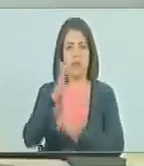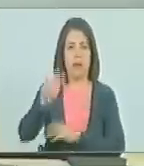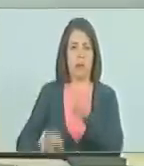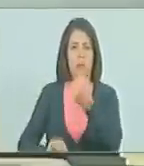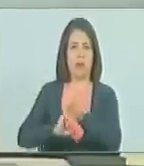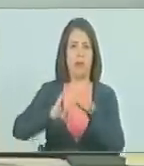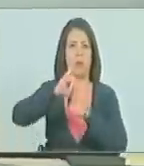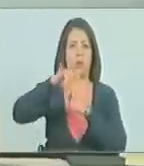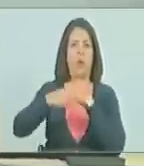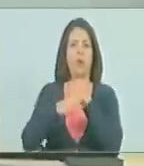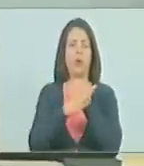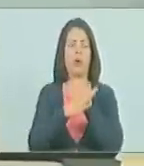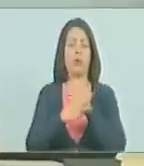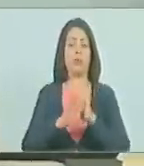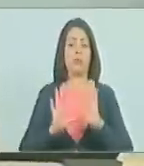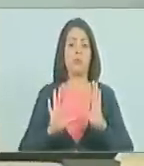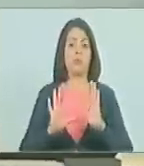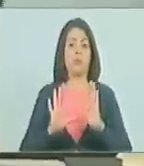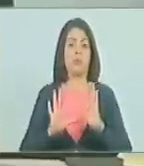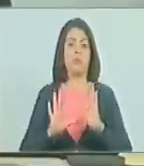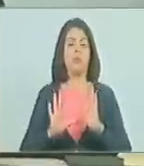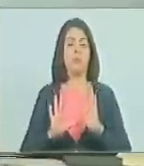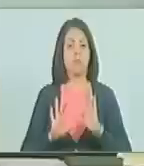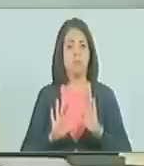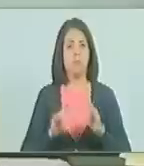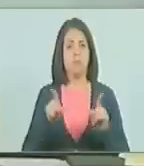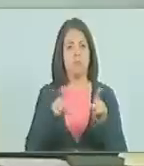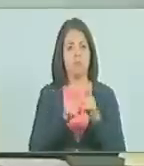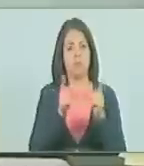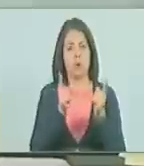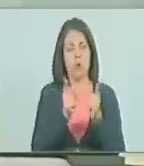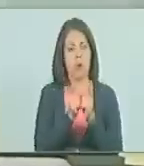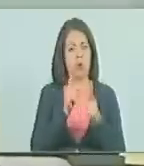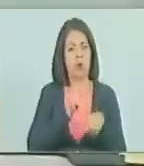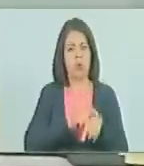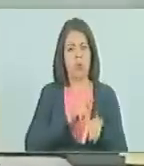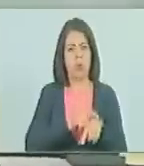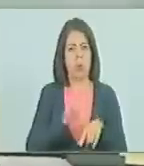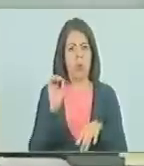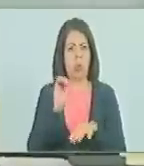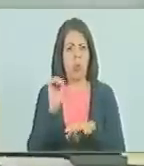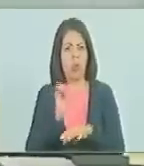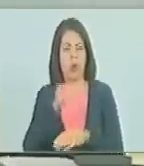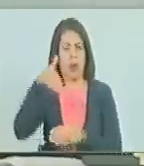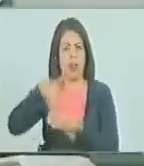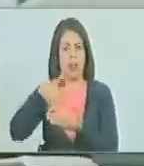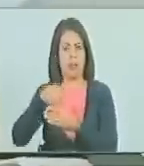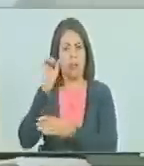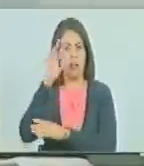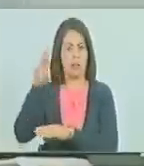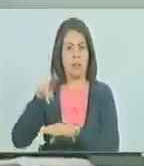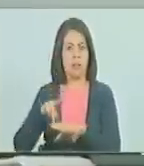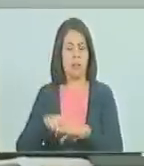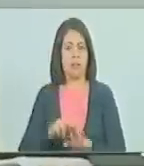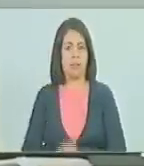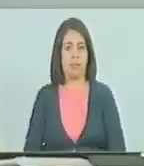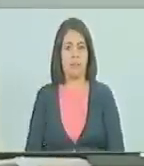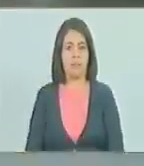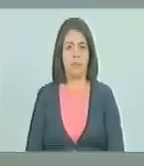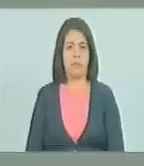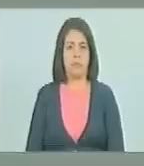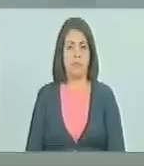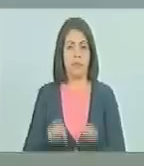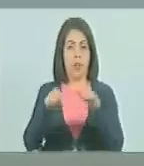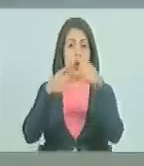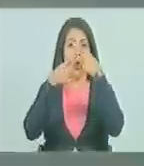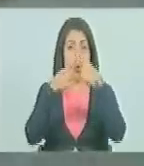apoyando a Juan Guaidó, tanto en el interinato como en la reelección a la Asamblea Nacional. Y